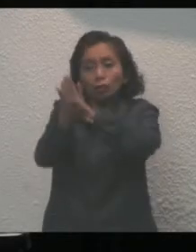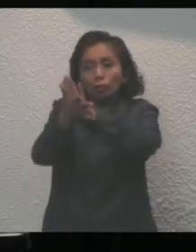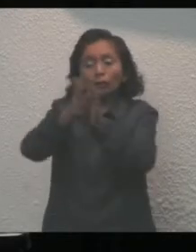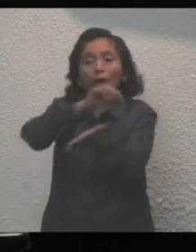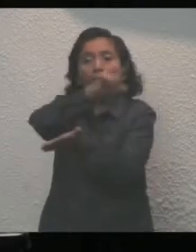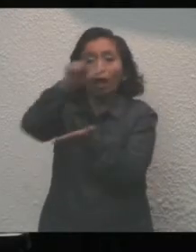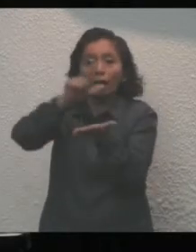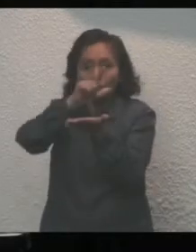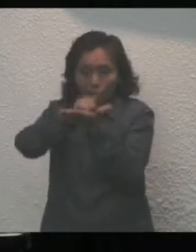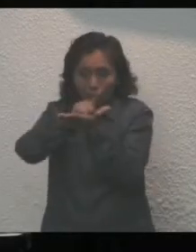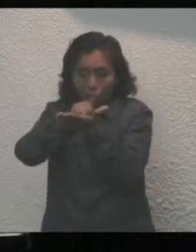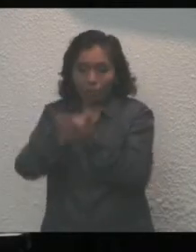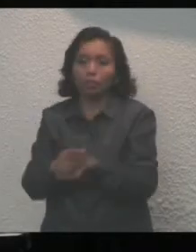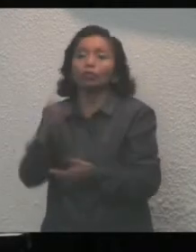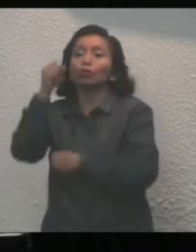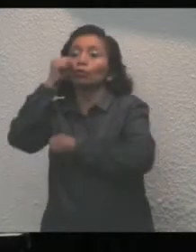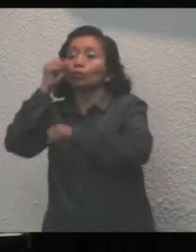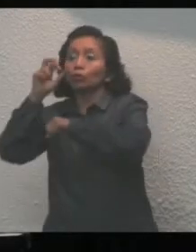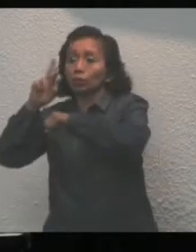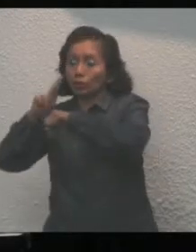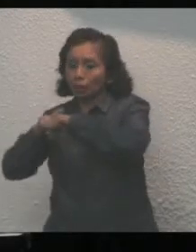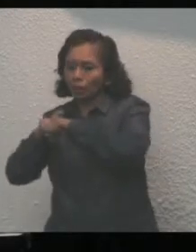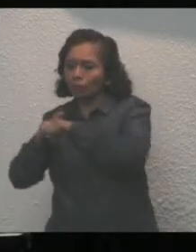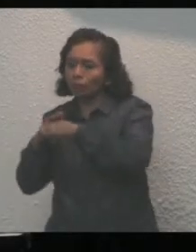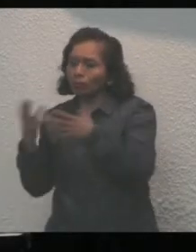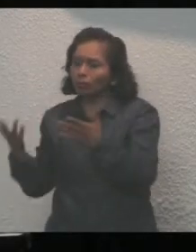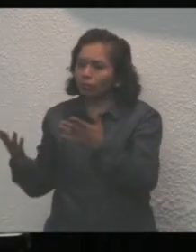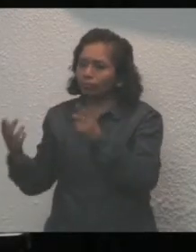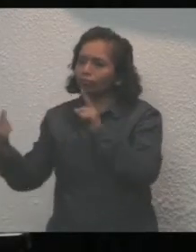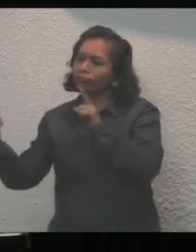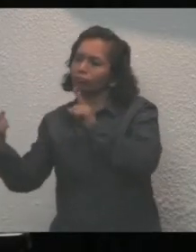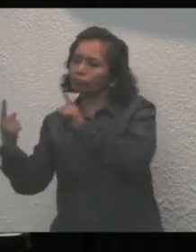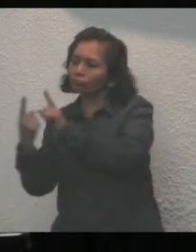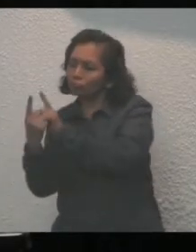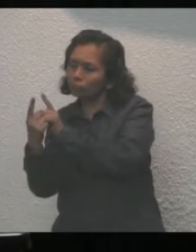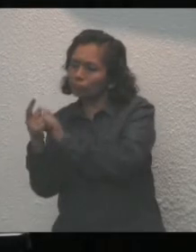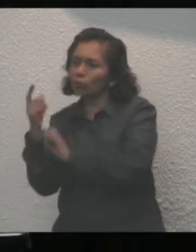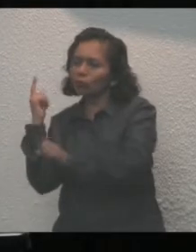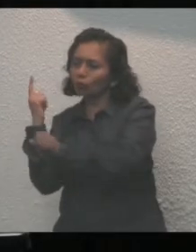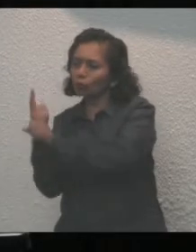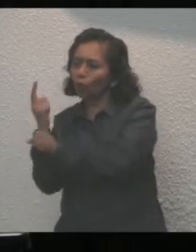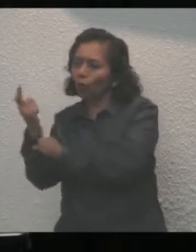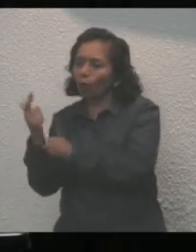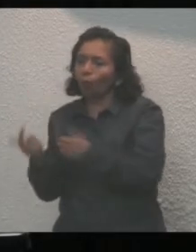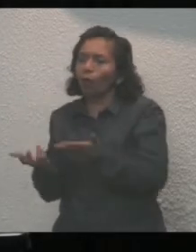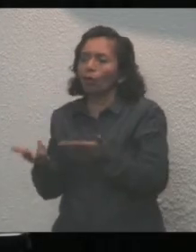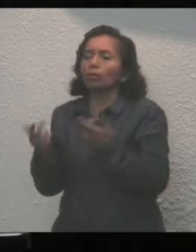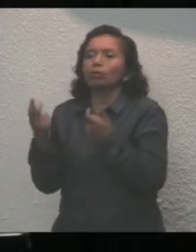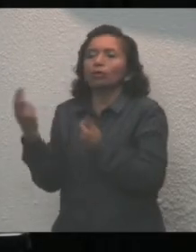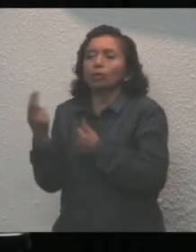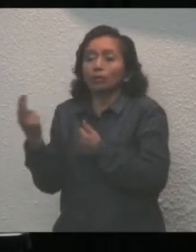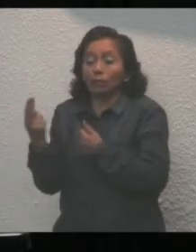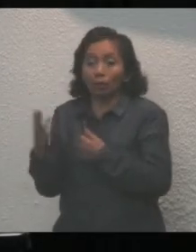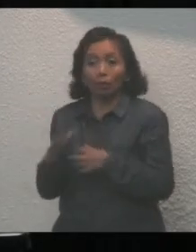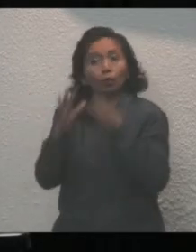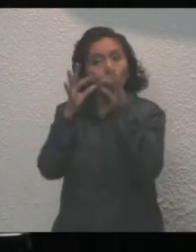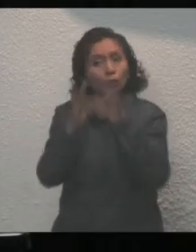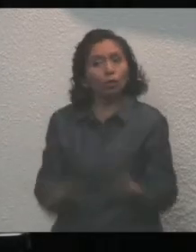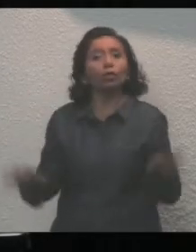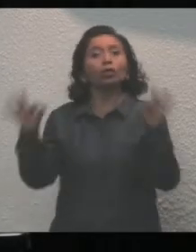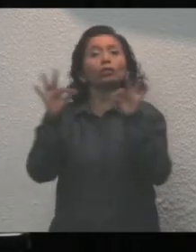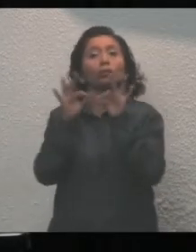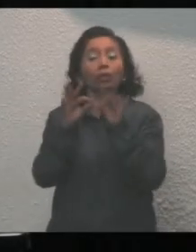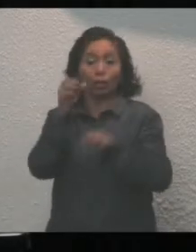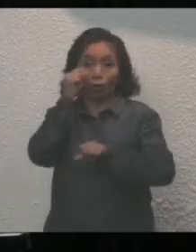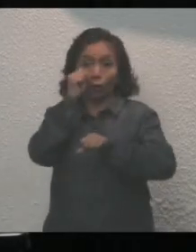de los secretarios aplicar el dolor y la necesidad de las personas. Por eso es importante que también los secretarios